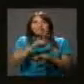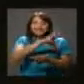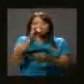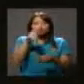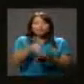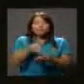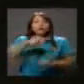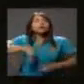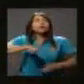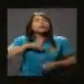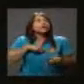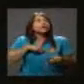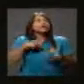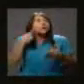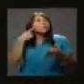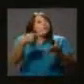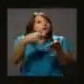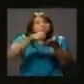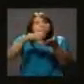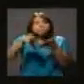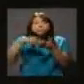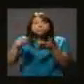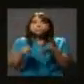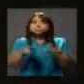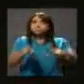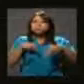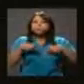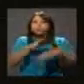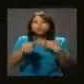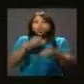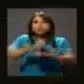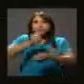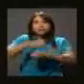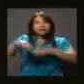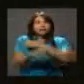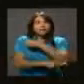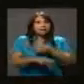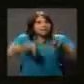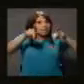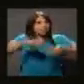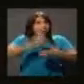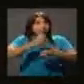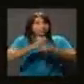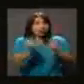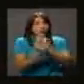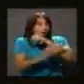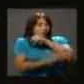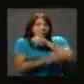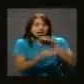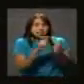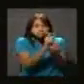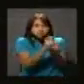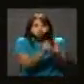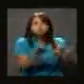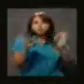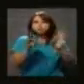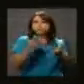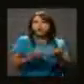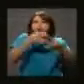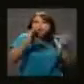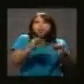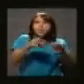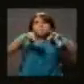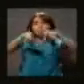calificar todos los oficios de este país y que vuelva a tener valor el que traiga la madera el que trabaja el hierro el que trabaja la pintura